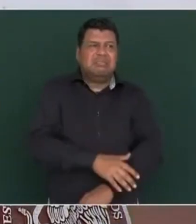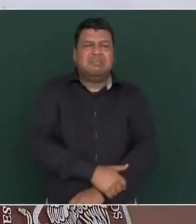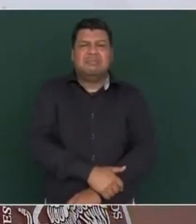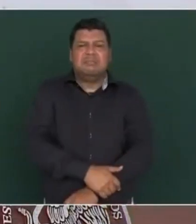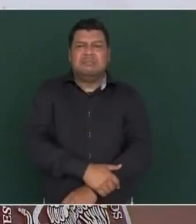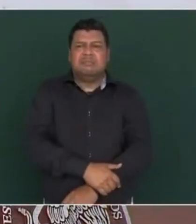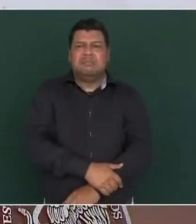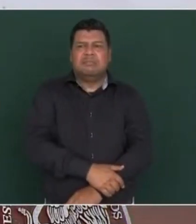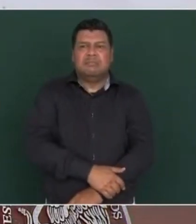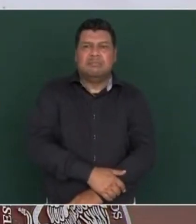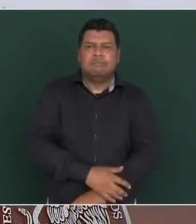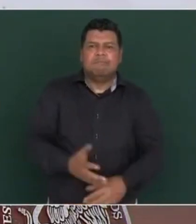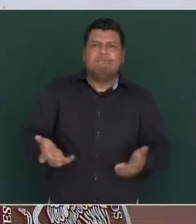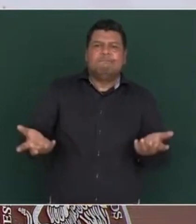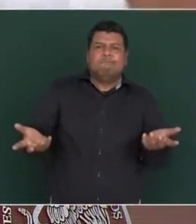Y como ya